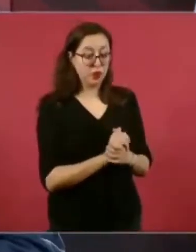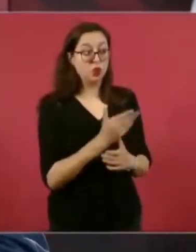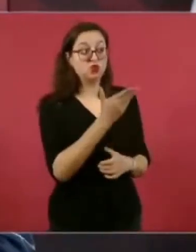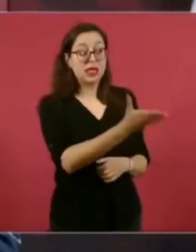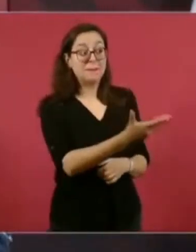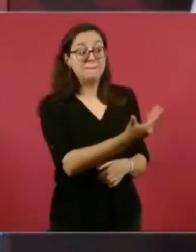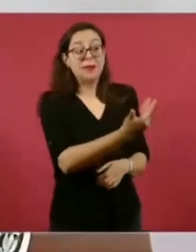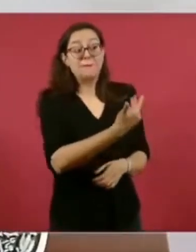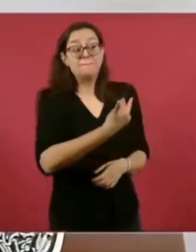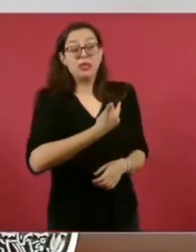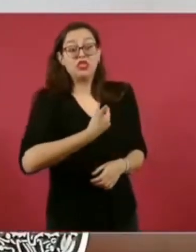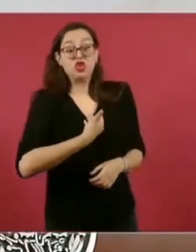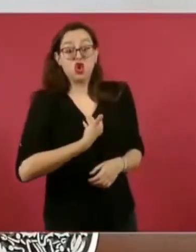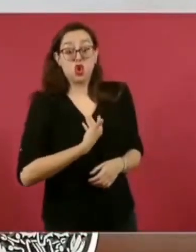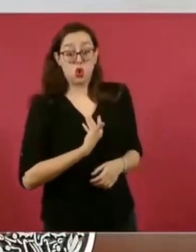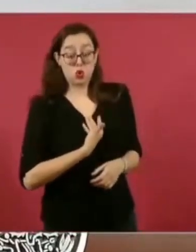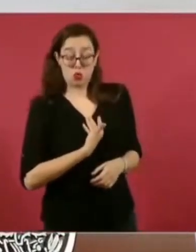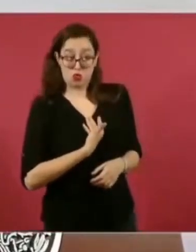entrevista, ¿verdad?